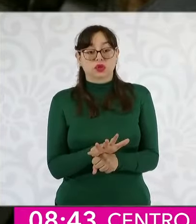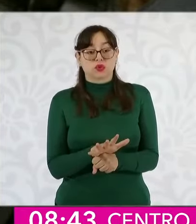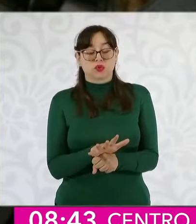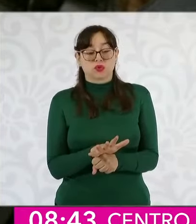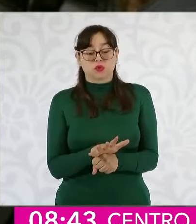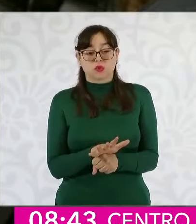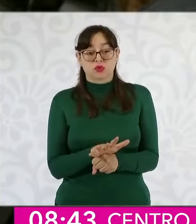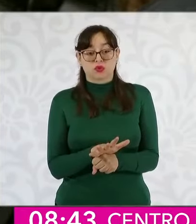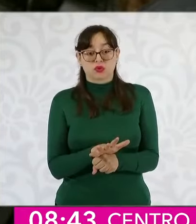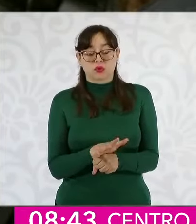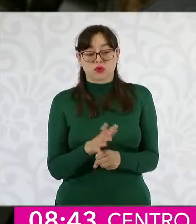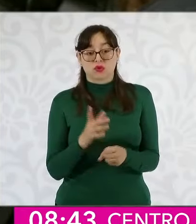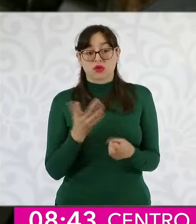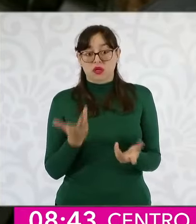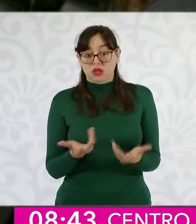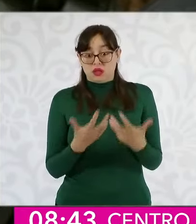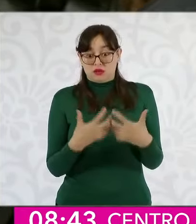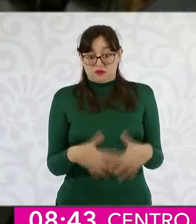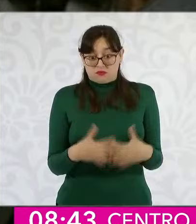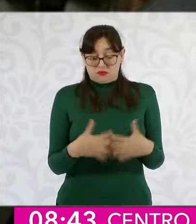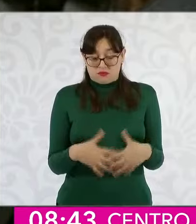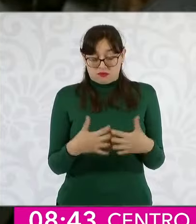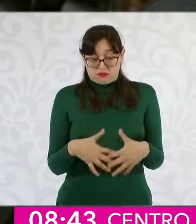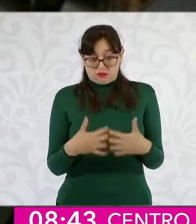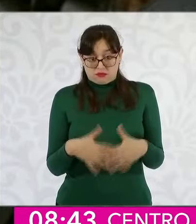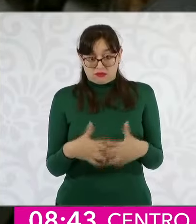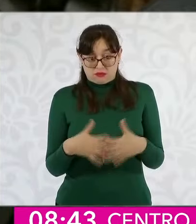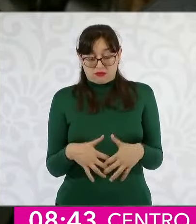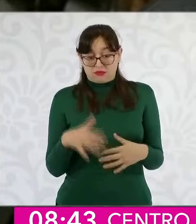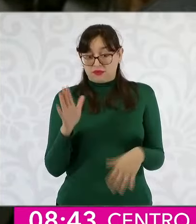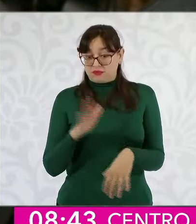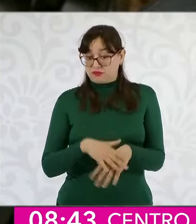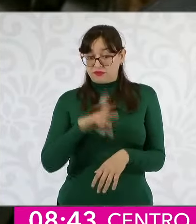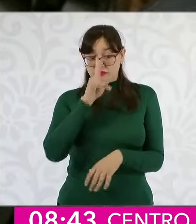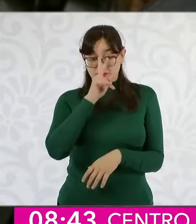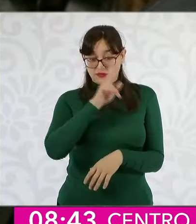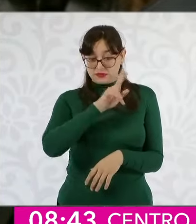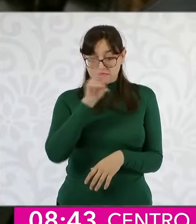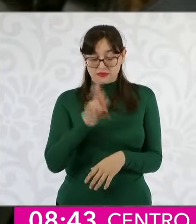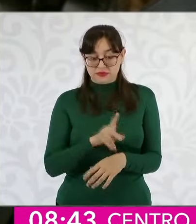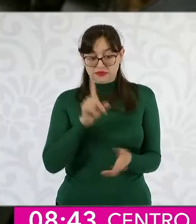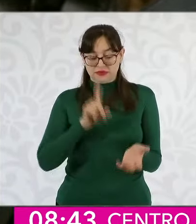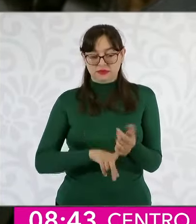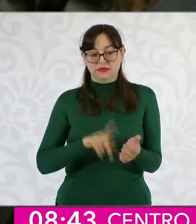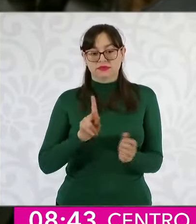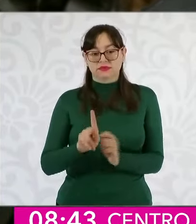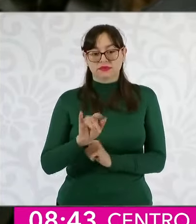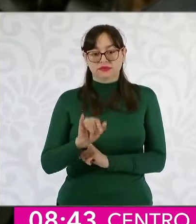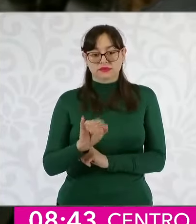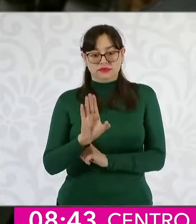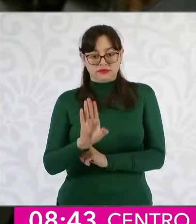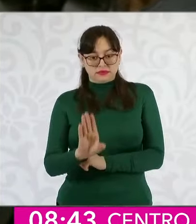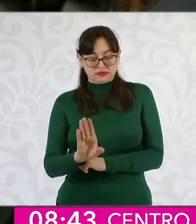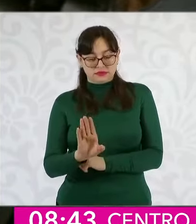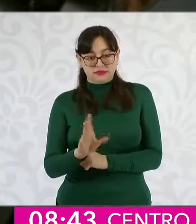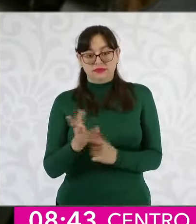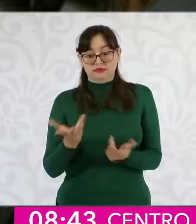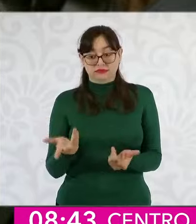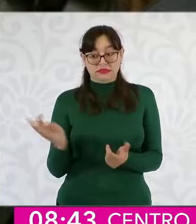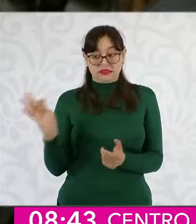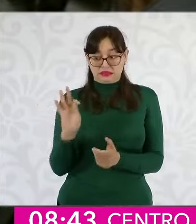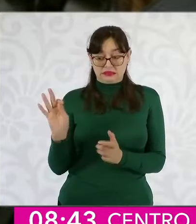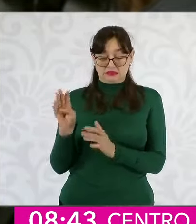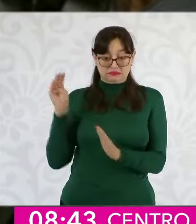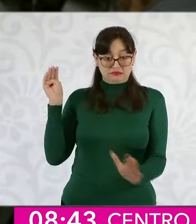subieran, si la industria manufacturera, que es el sector que más peso tiene en el Producto Interno Bruto, sería el